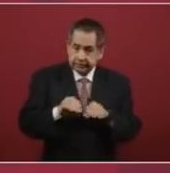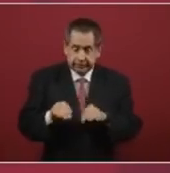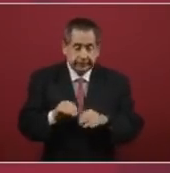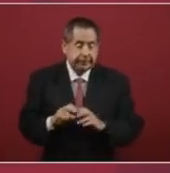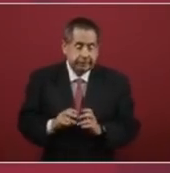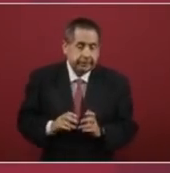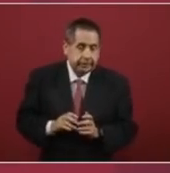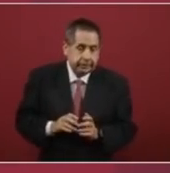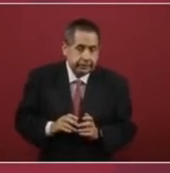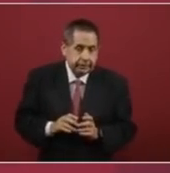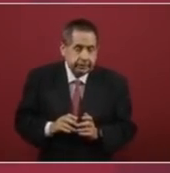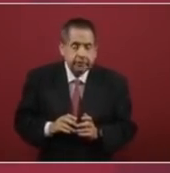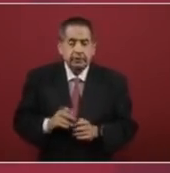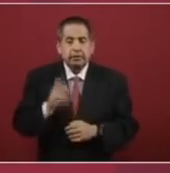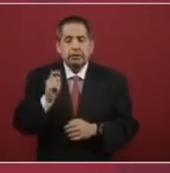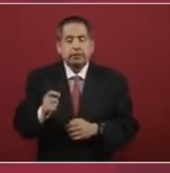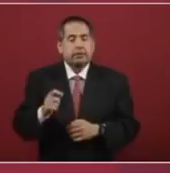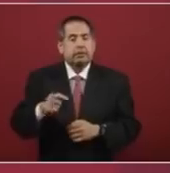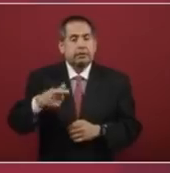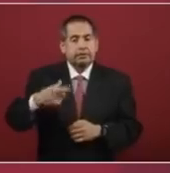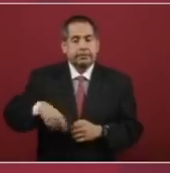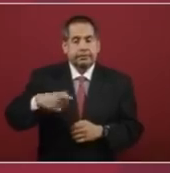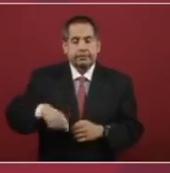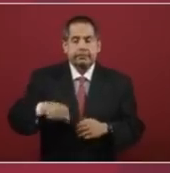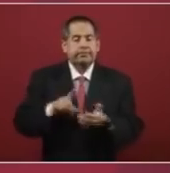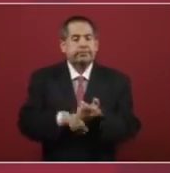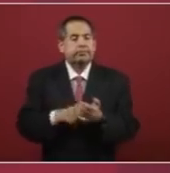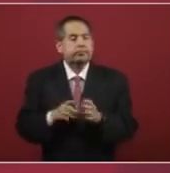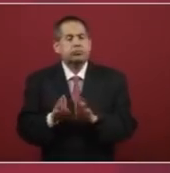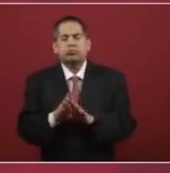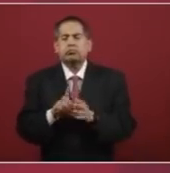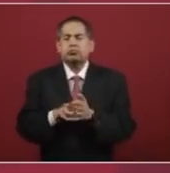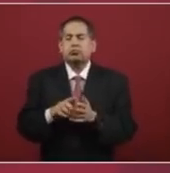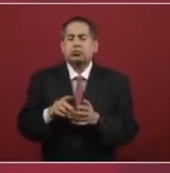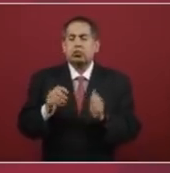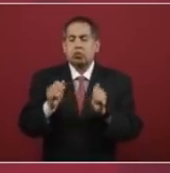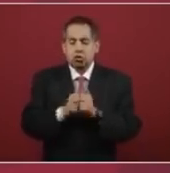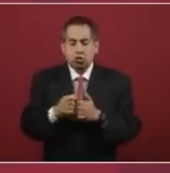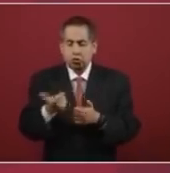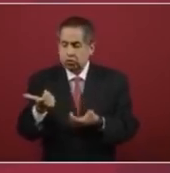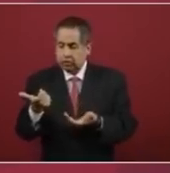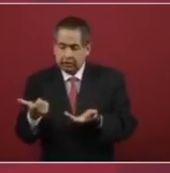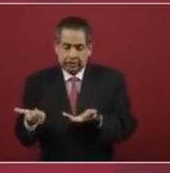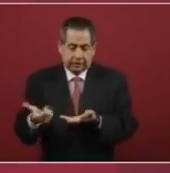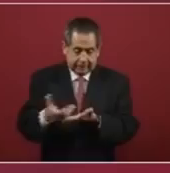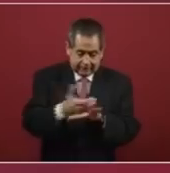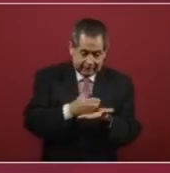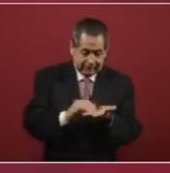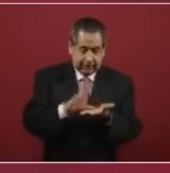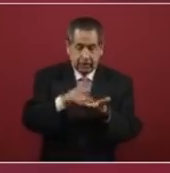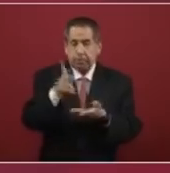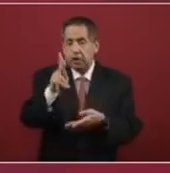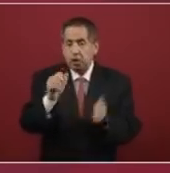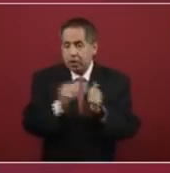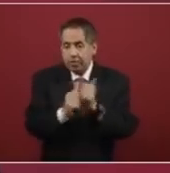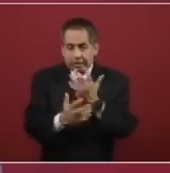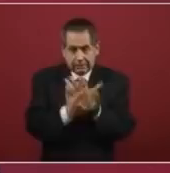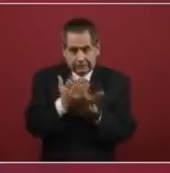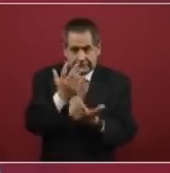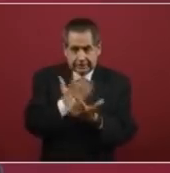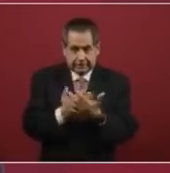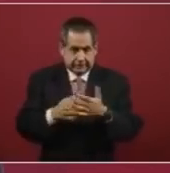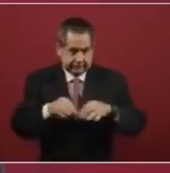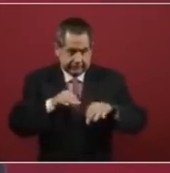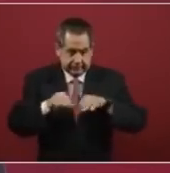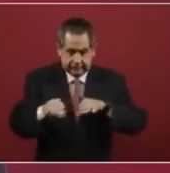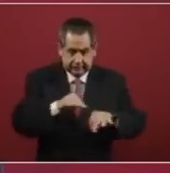porque la riqueza se produce con capital y con trabajo, que el